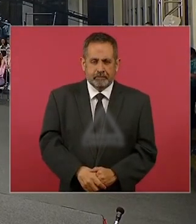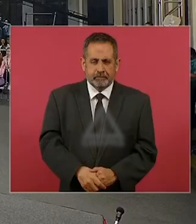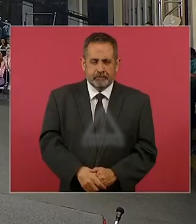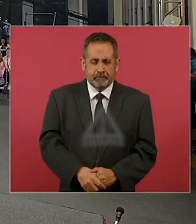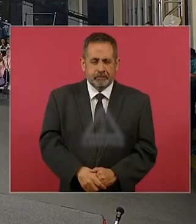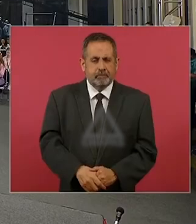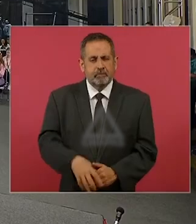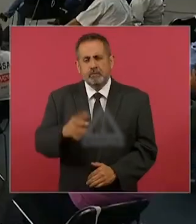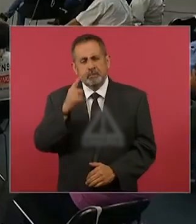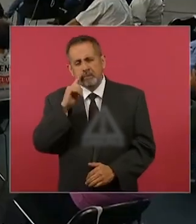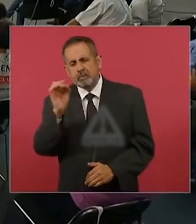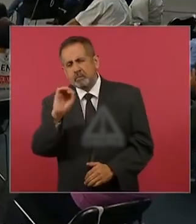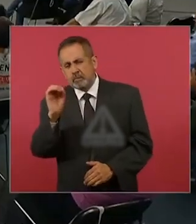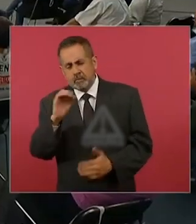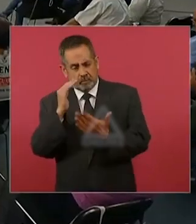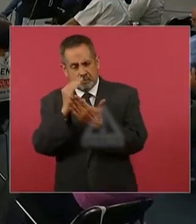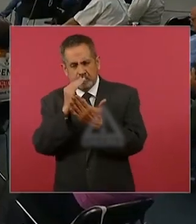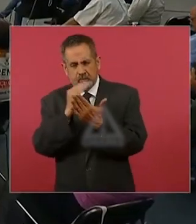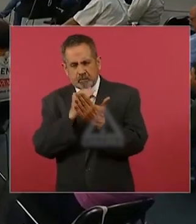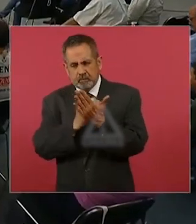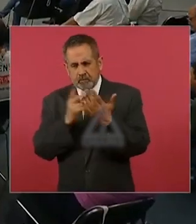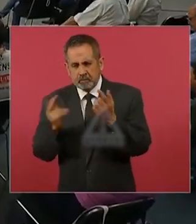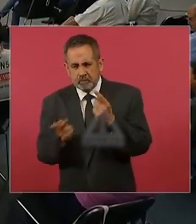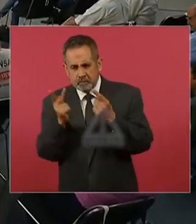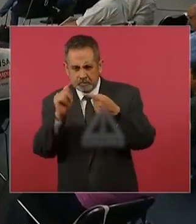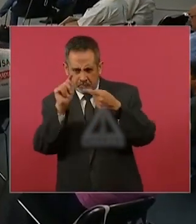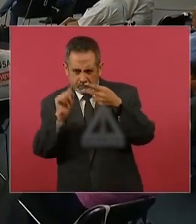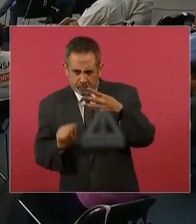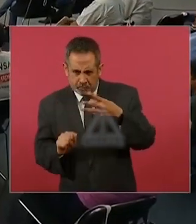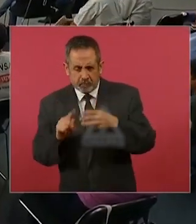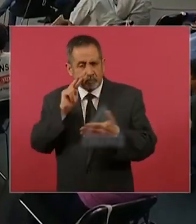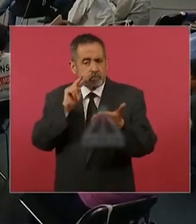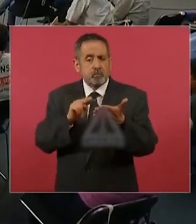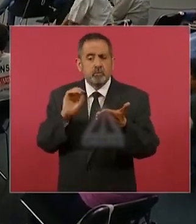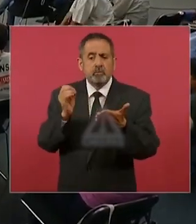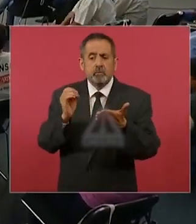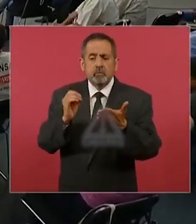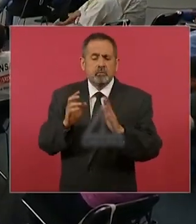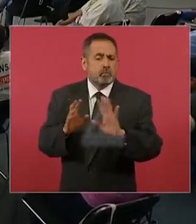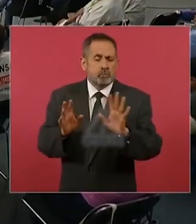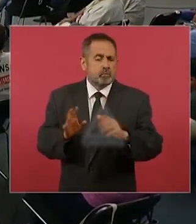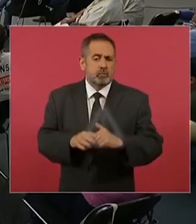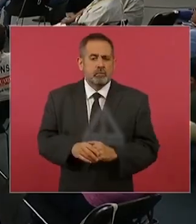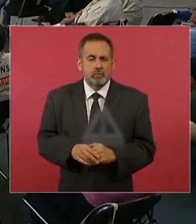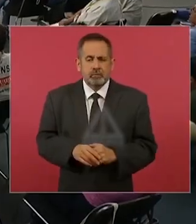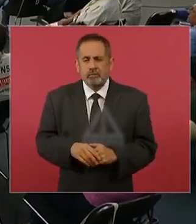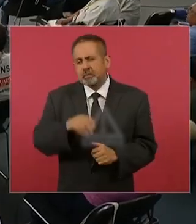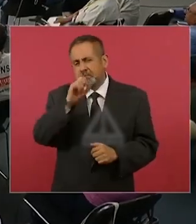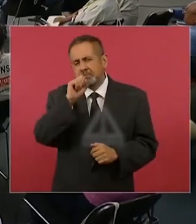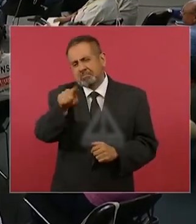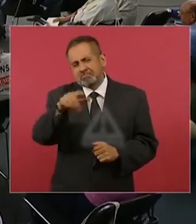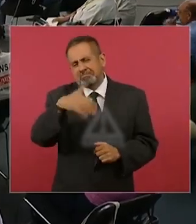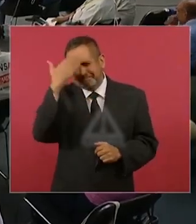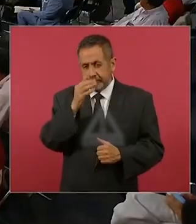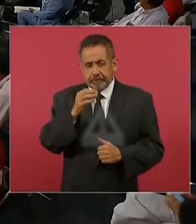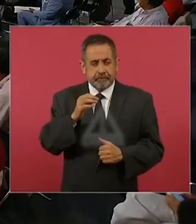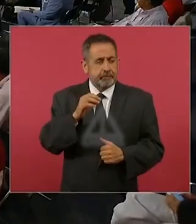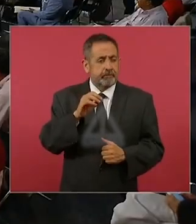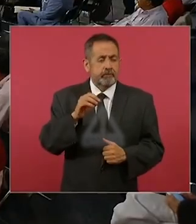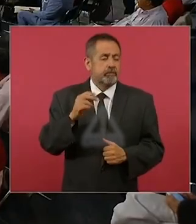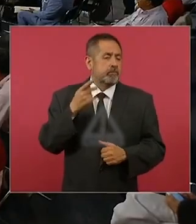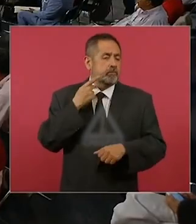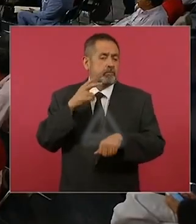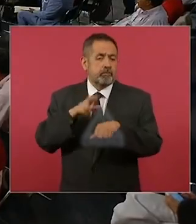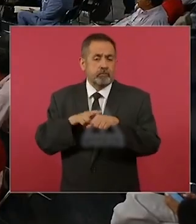No he visto los cuestionarios, pero son muy pocos. Y son los que ya ustedes conocen. En